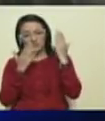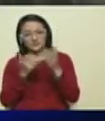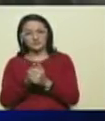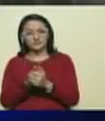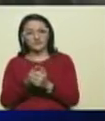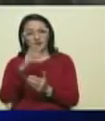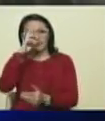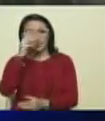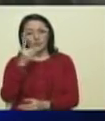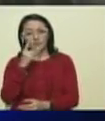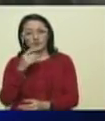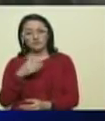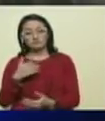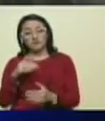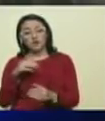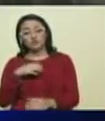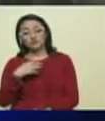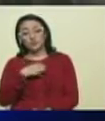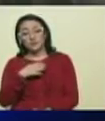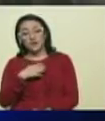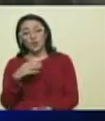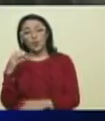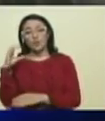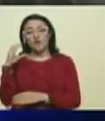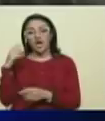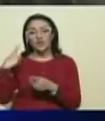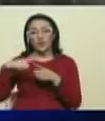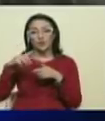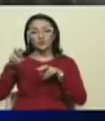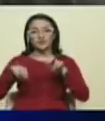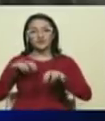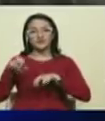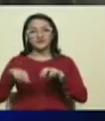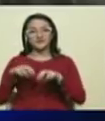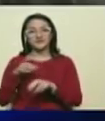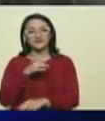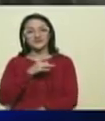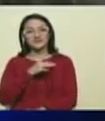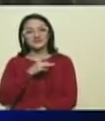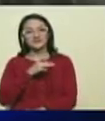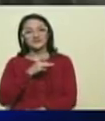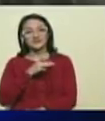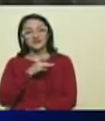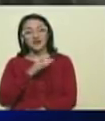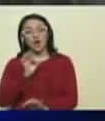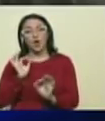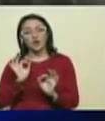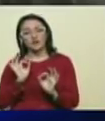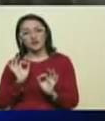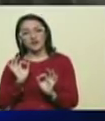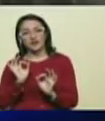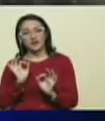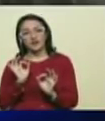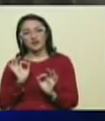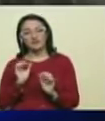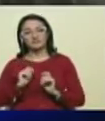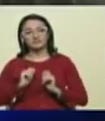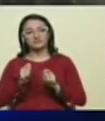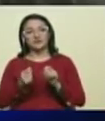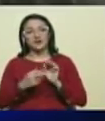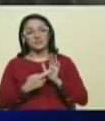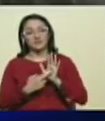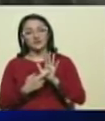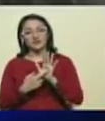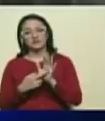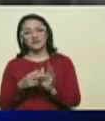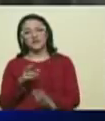sus sobrinos, a sus cuñados y otros animales, Chile es original como ninguno y designa para representante una